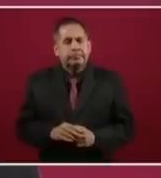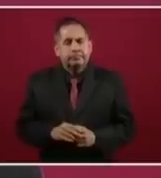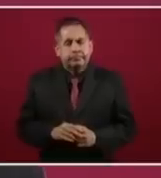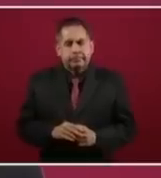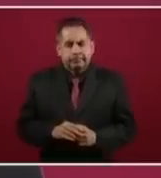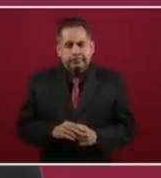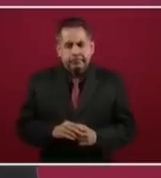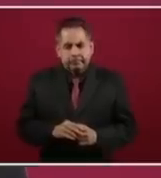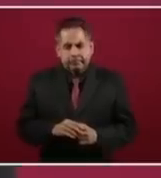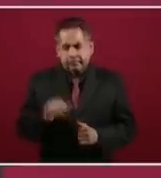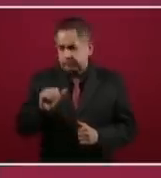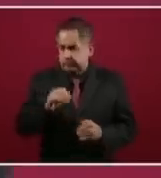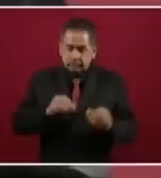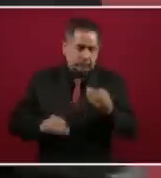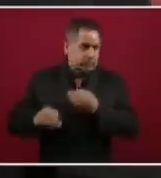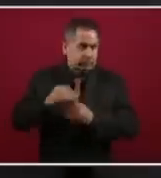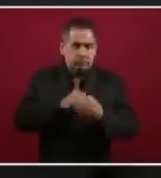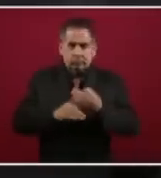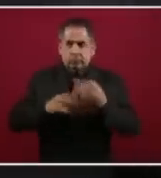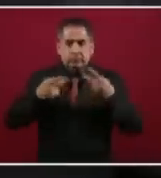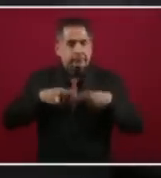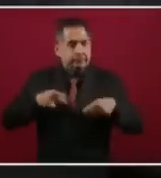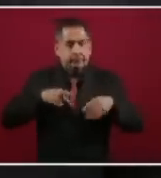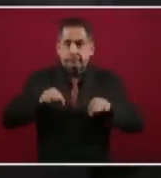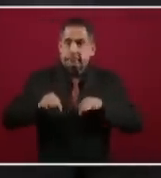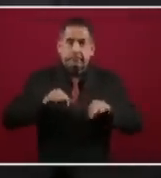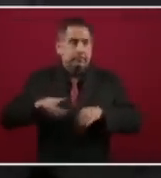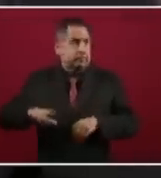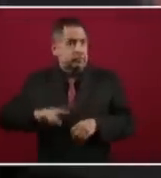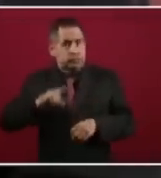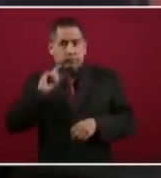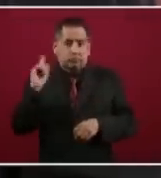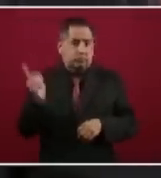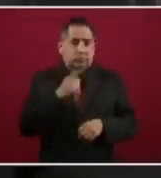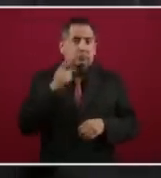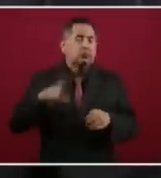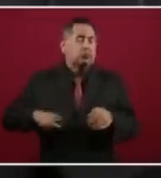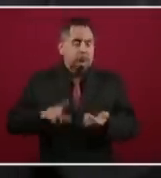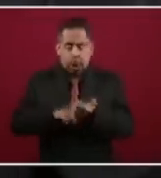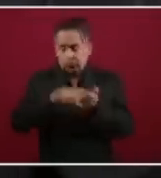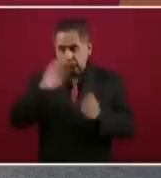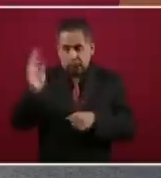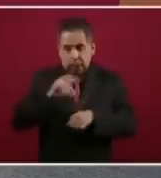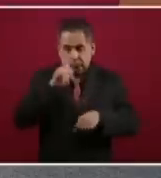a todos los servidores públicos del gobierno federal